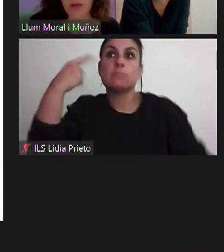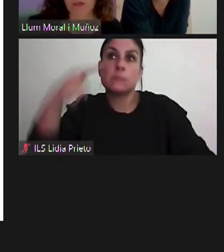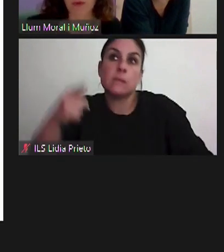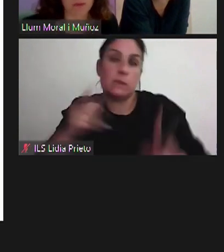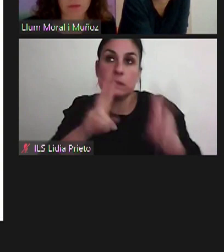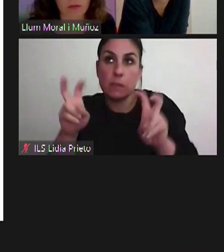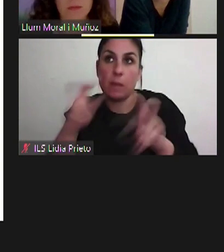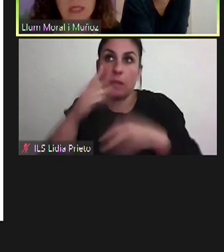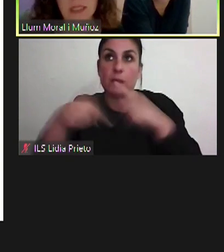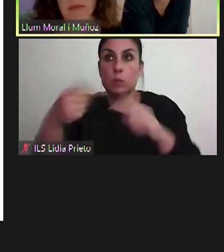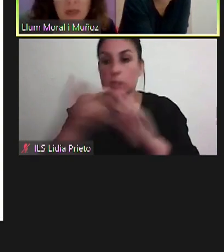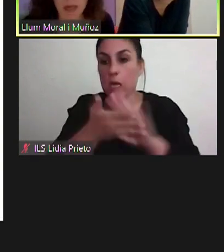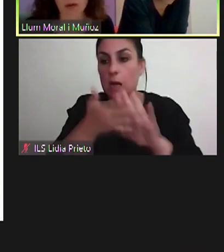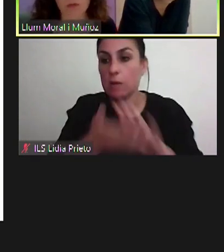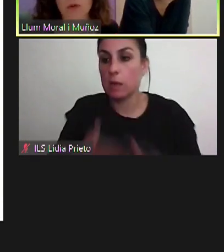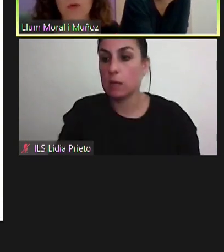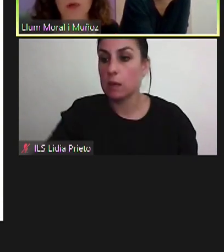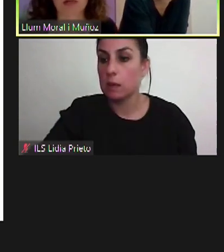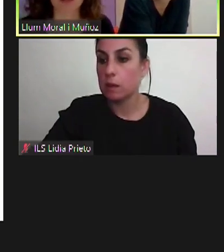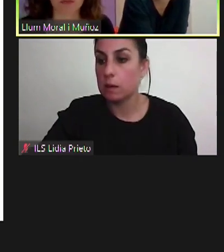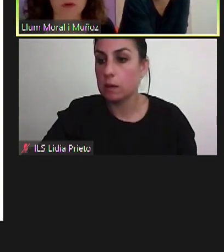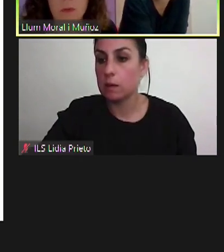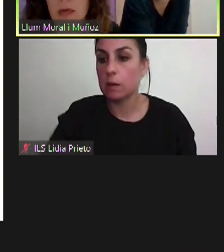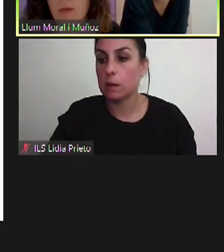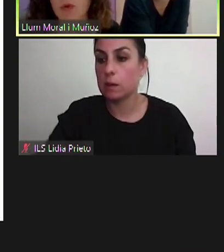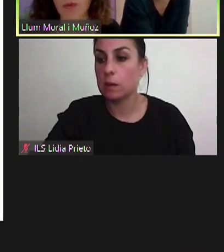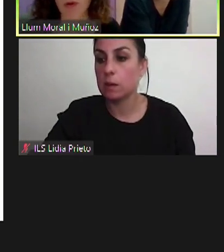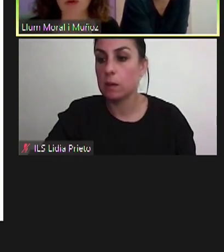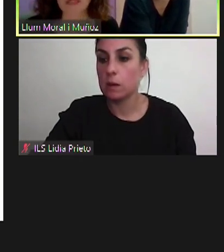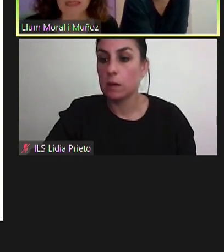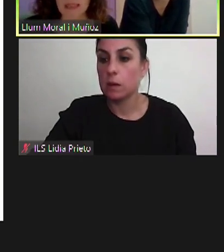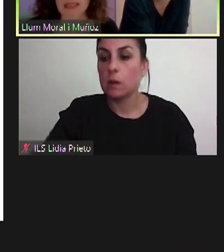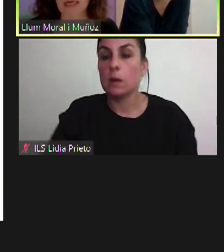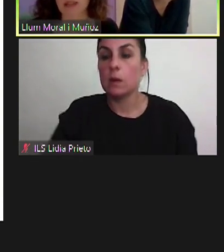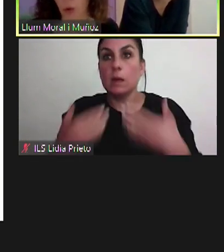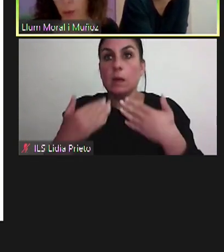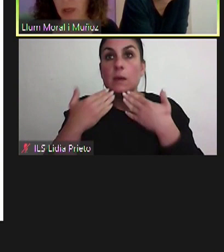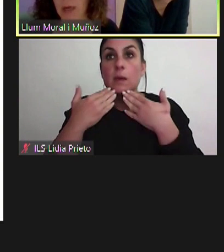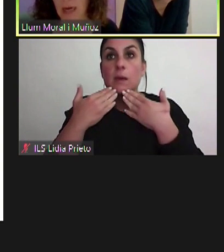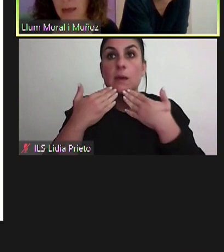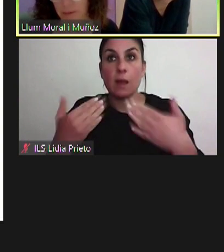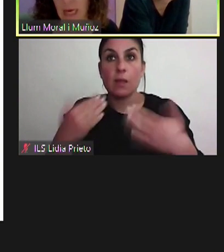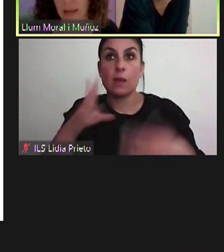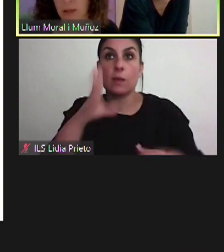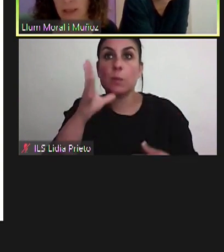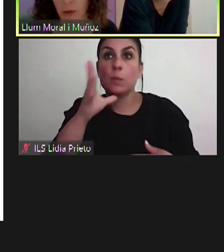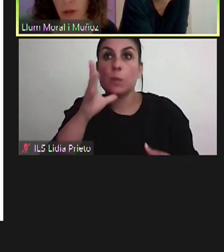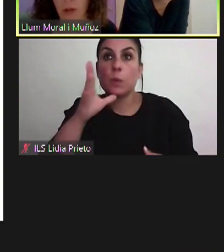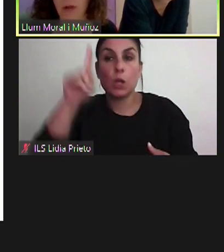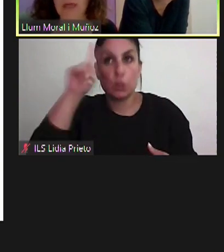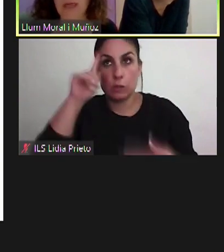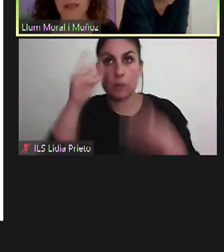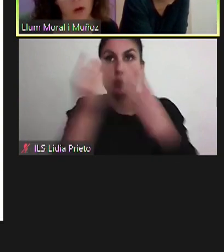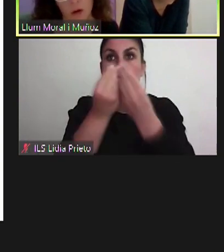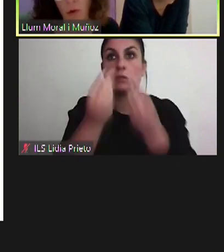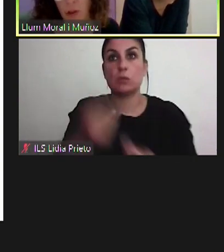eso. Gracias. Pues te agradezco mucho, porque nos planteamos un poco si introducir datos de